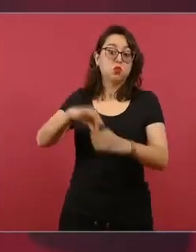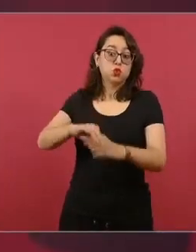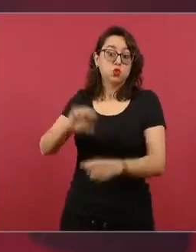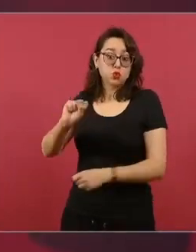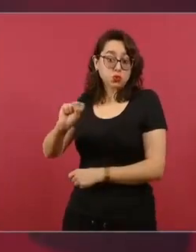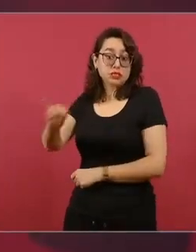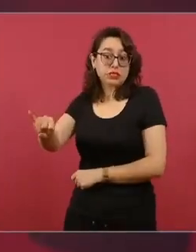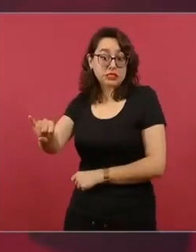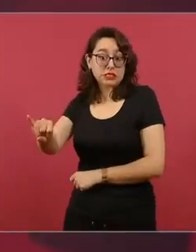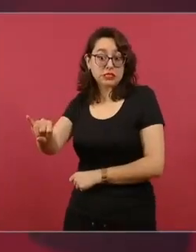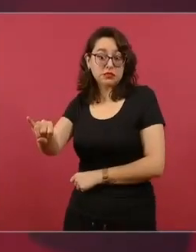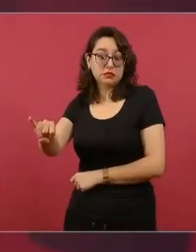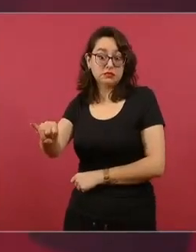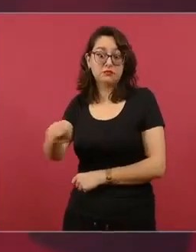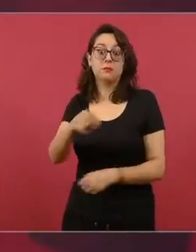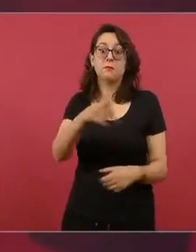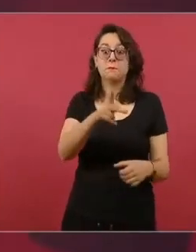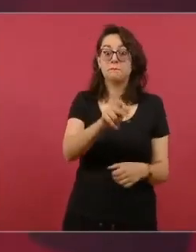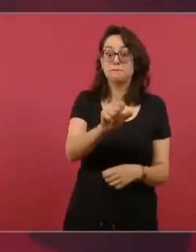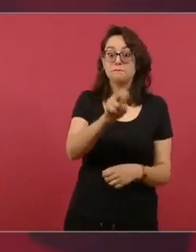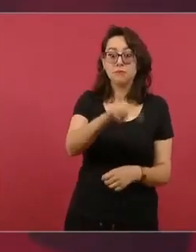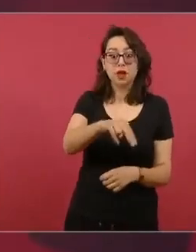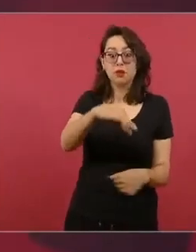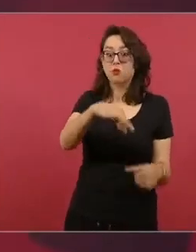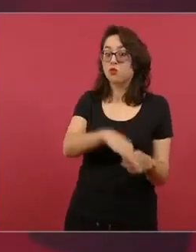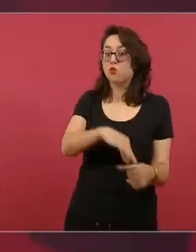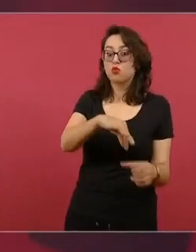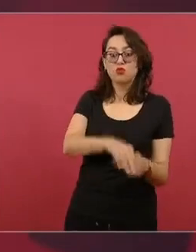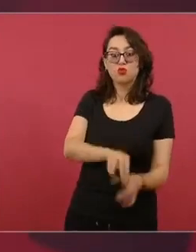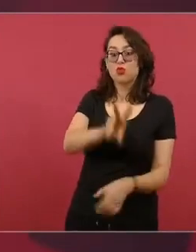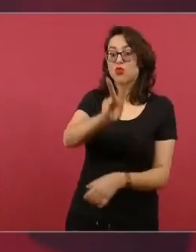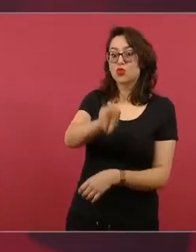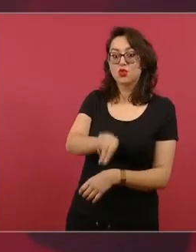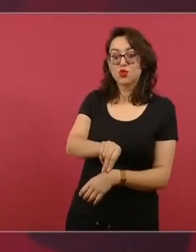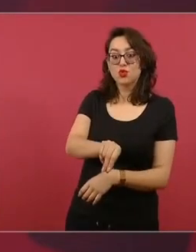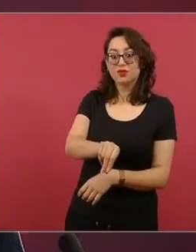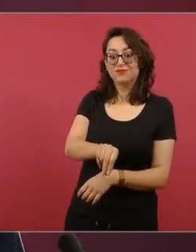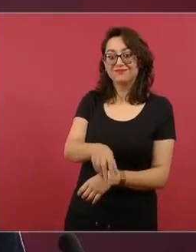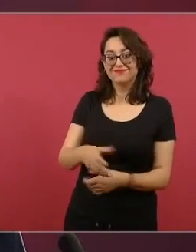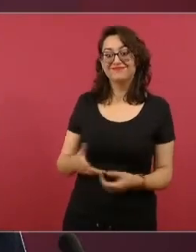pero el PAN votó en contra en la Cámara de Diputados.